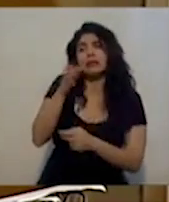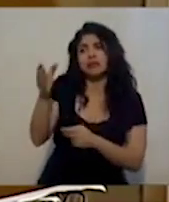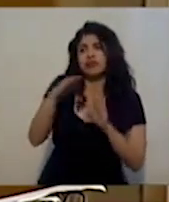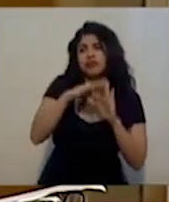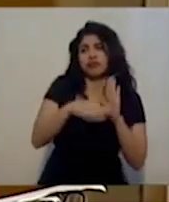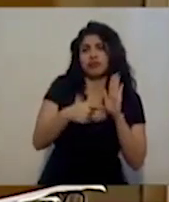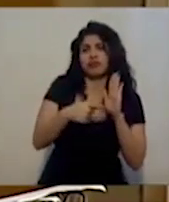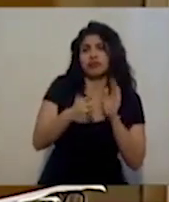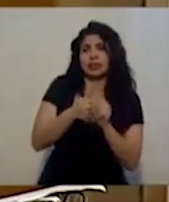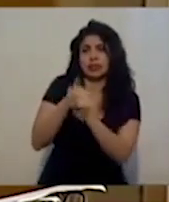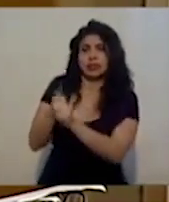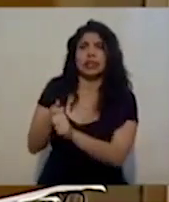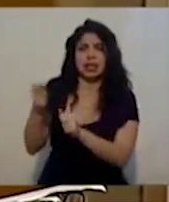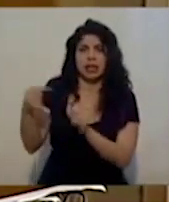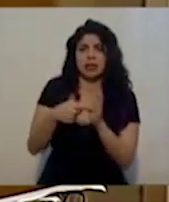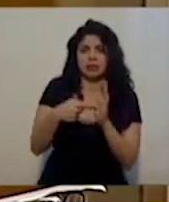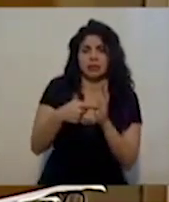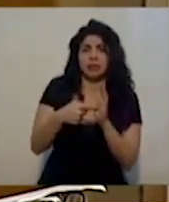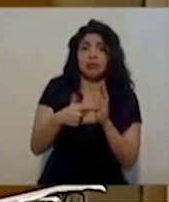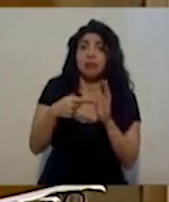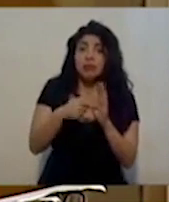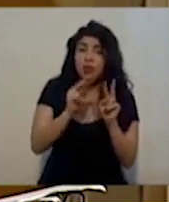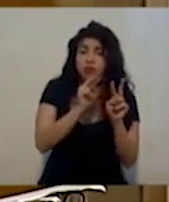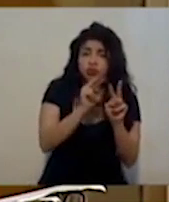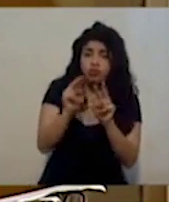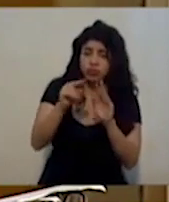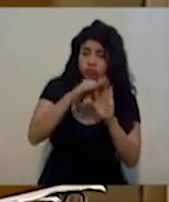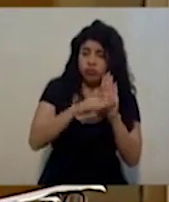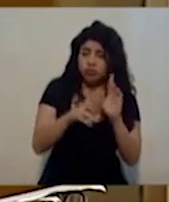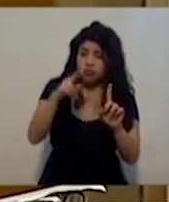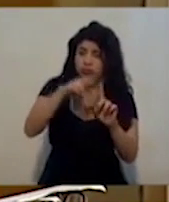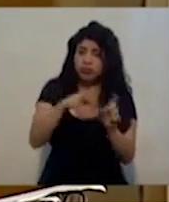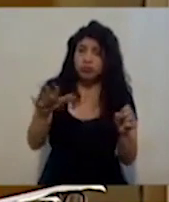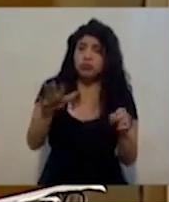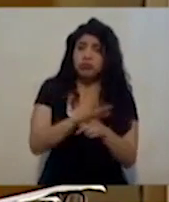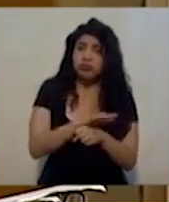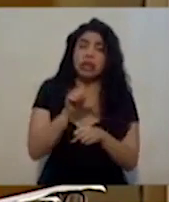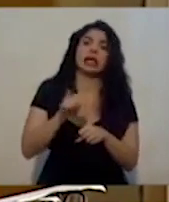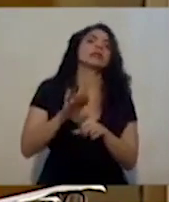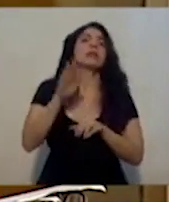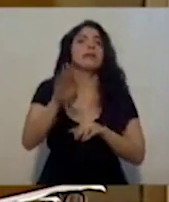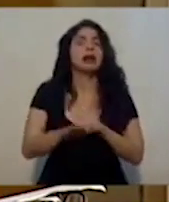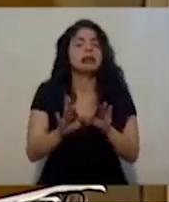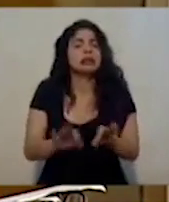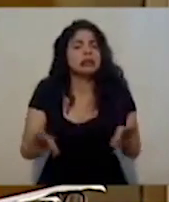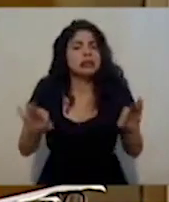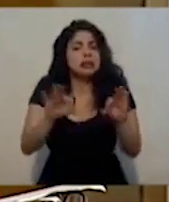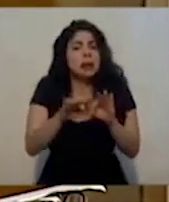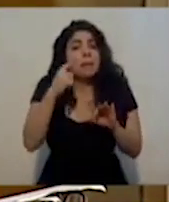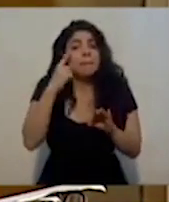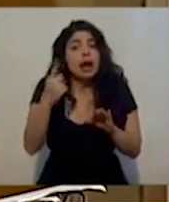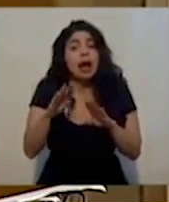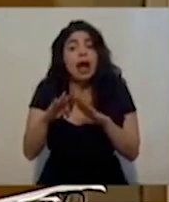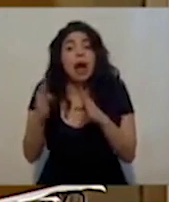la observancia de esta adopción impecable de protocolos es un paso fundamental para que estas